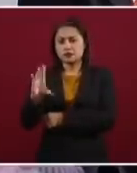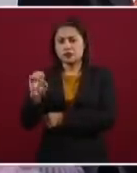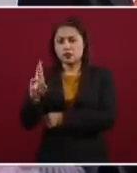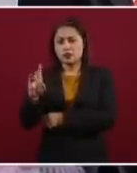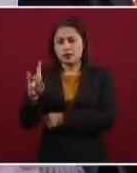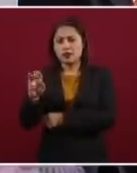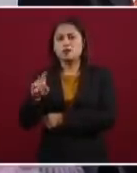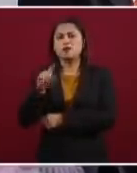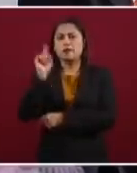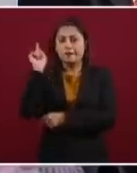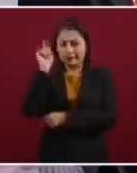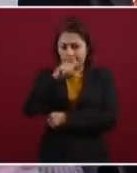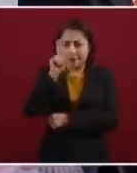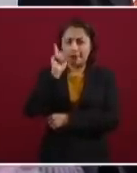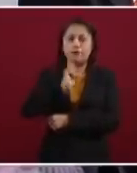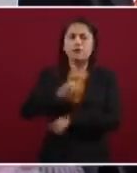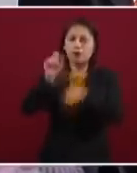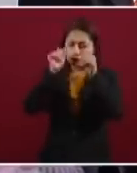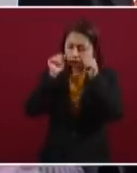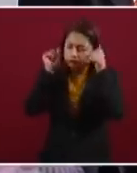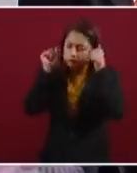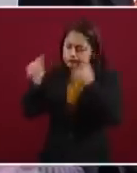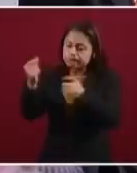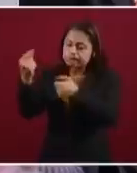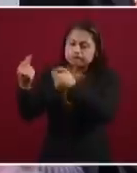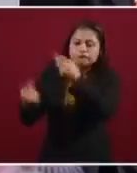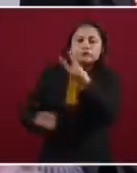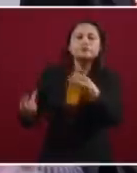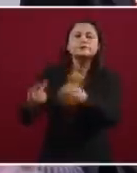atender desde ahora